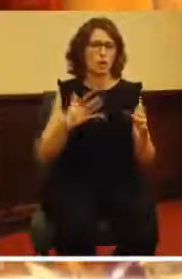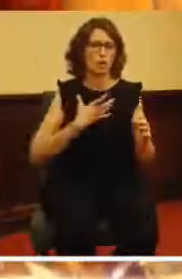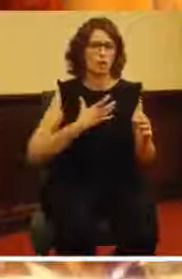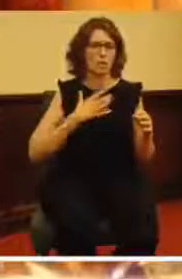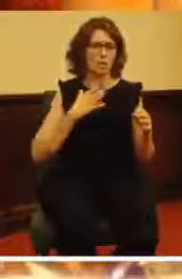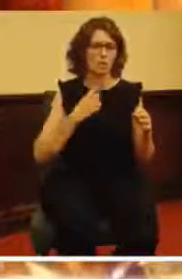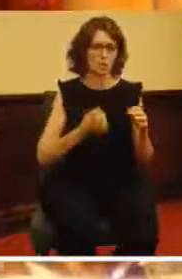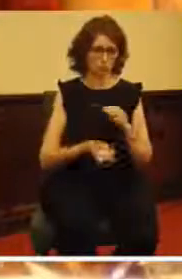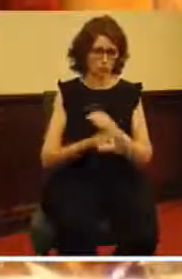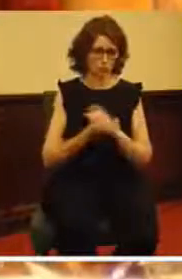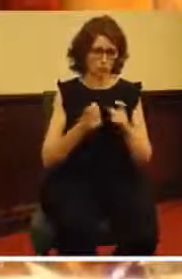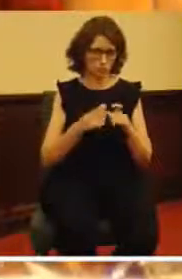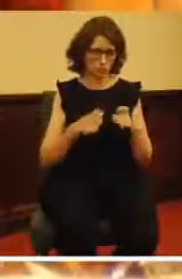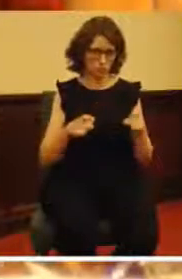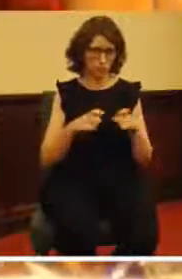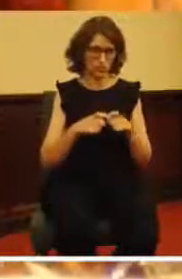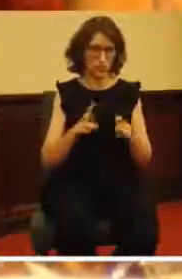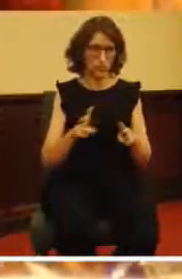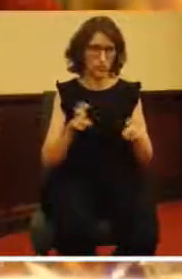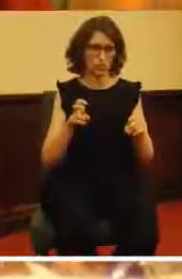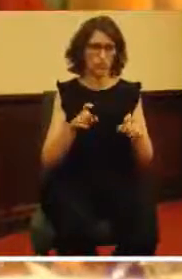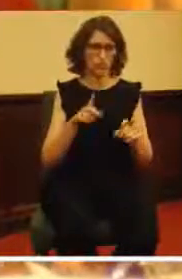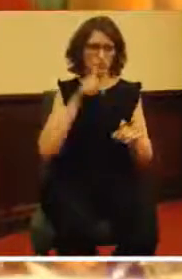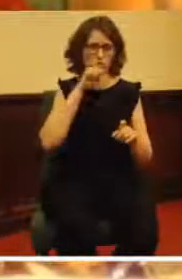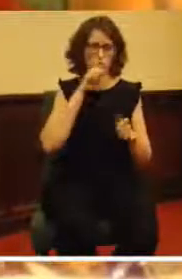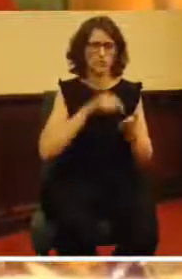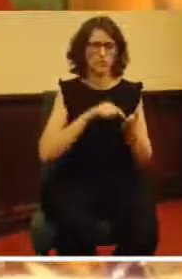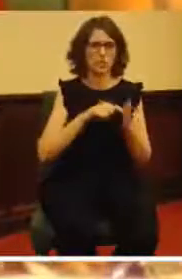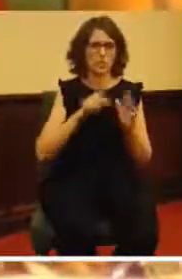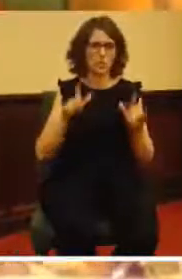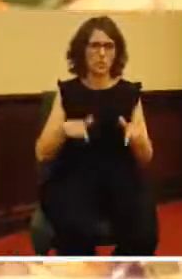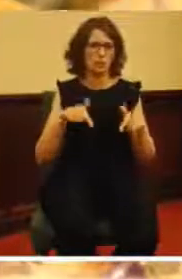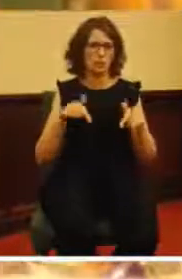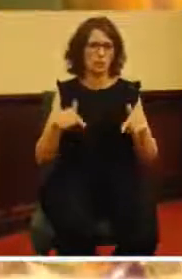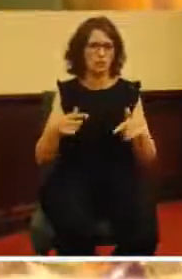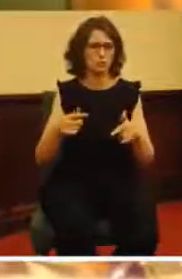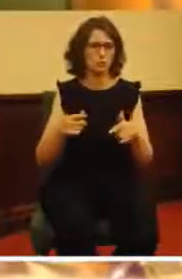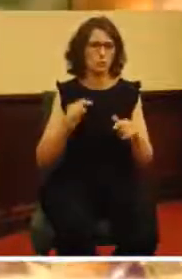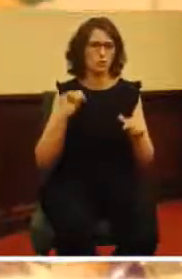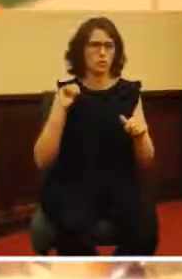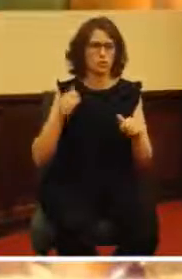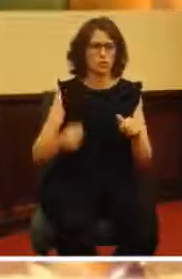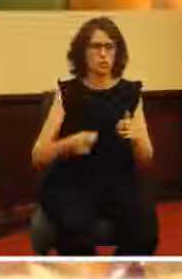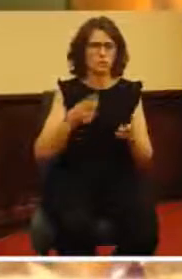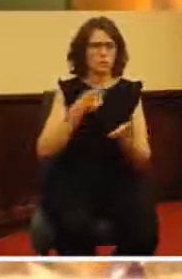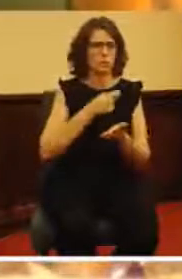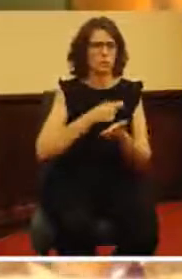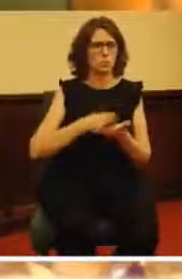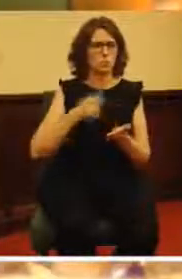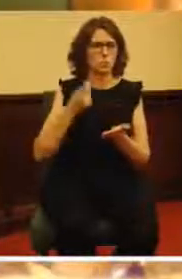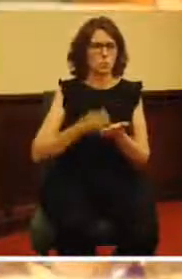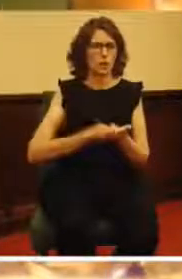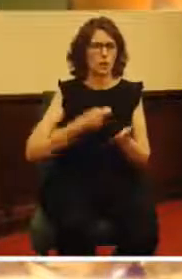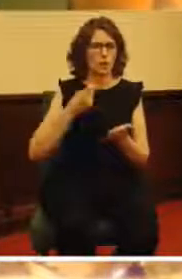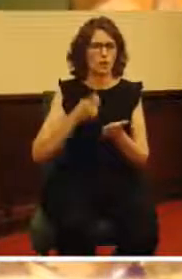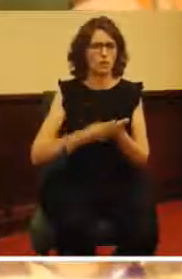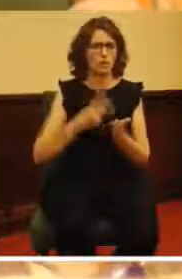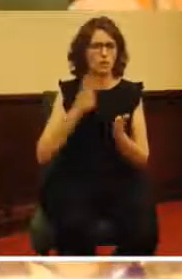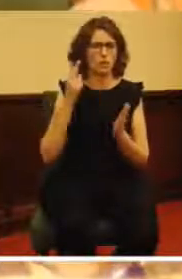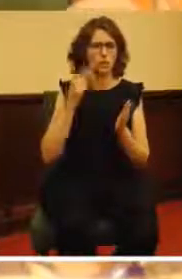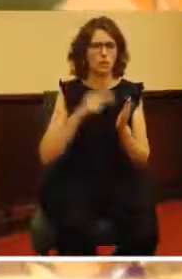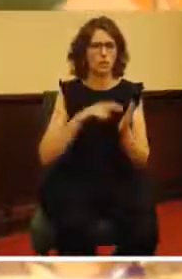acuerdan ustedes de la famosa tasa de basuras que estuvimos pagando los mostoleños y las mostoleñas desde el